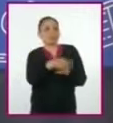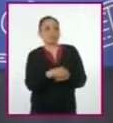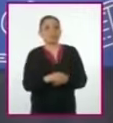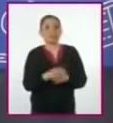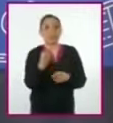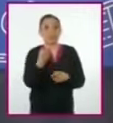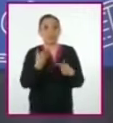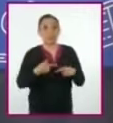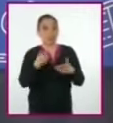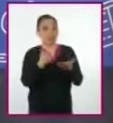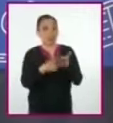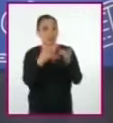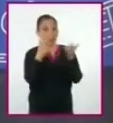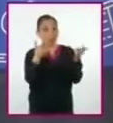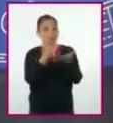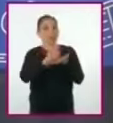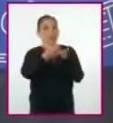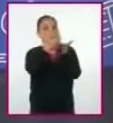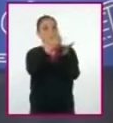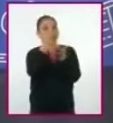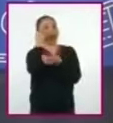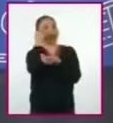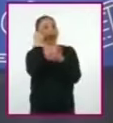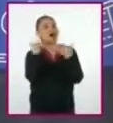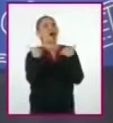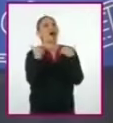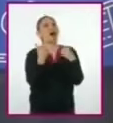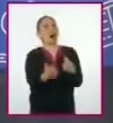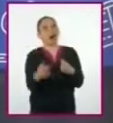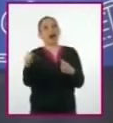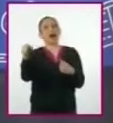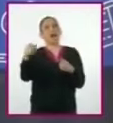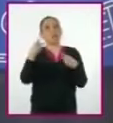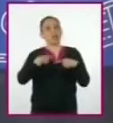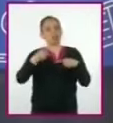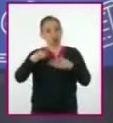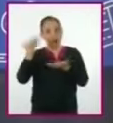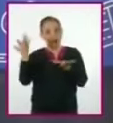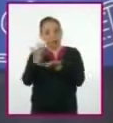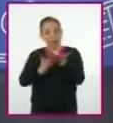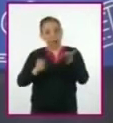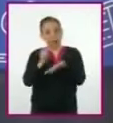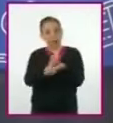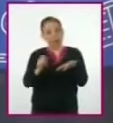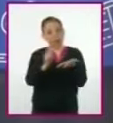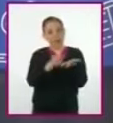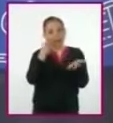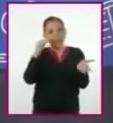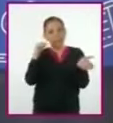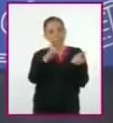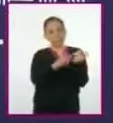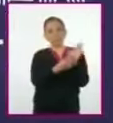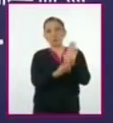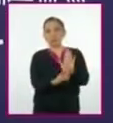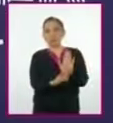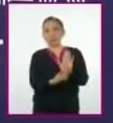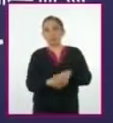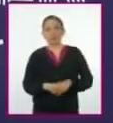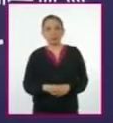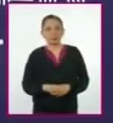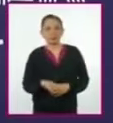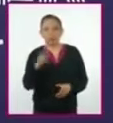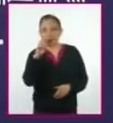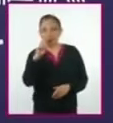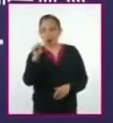Estos personajes nos ayudan a entender lo que los autores quieren retratar en sus cuentos.